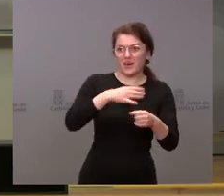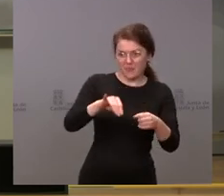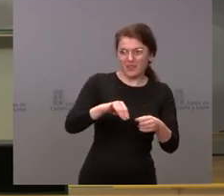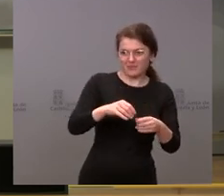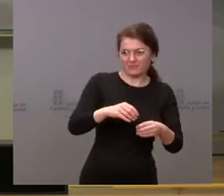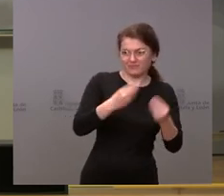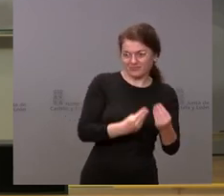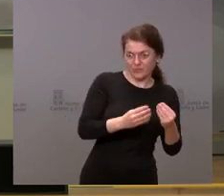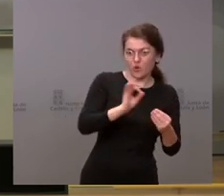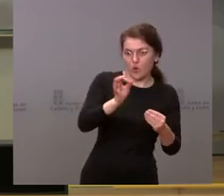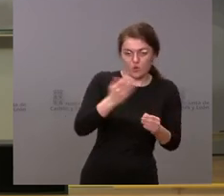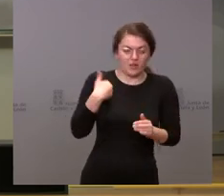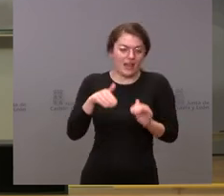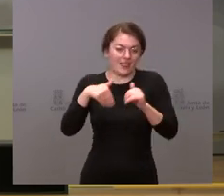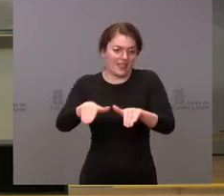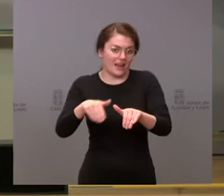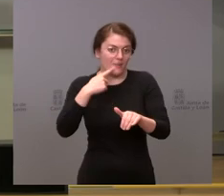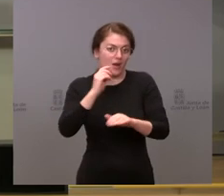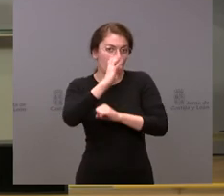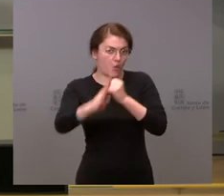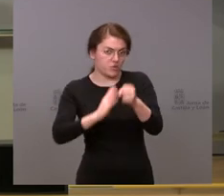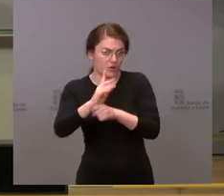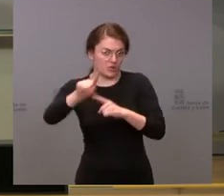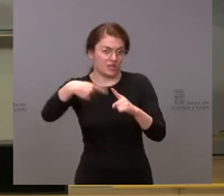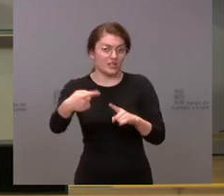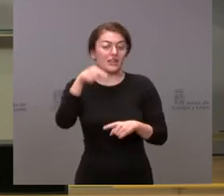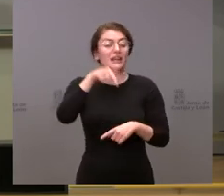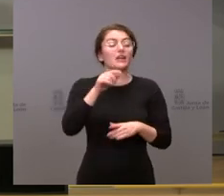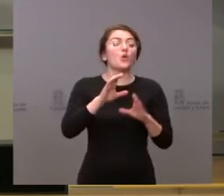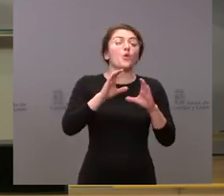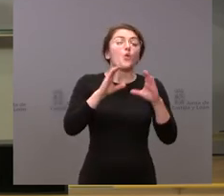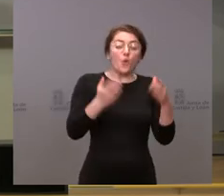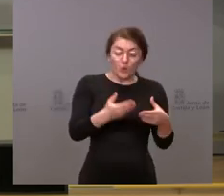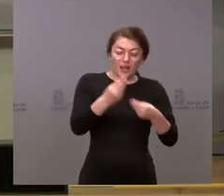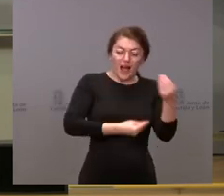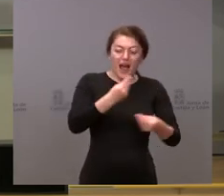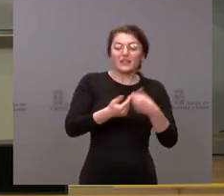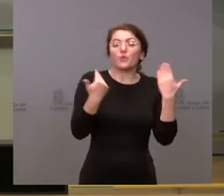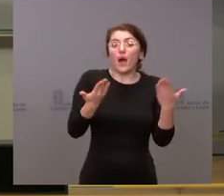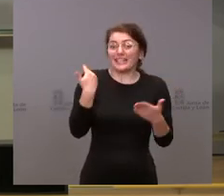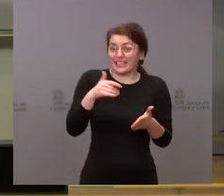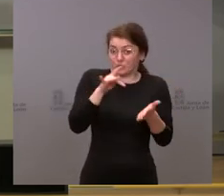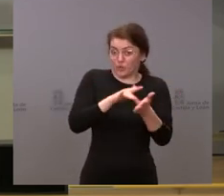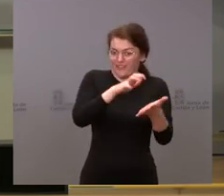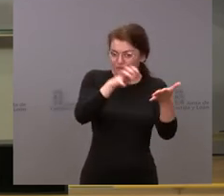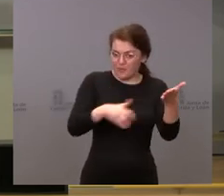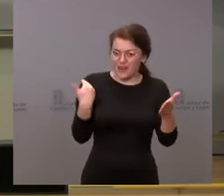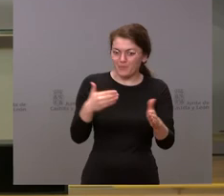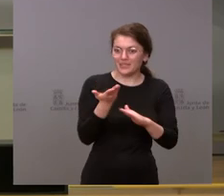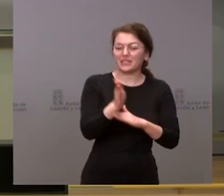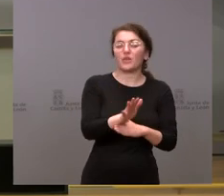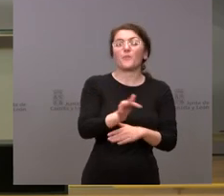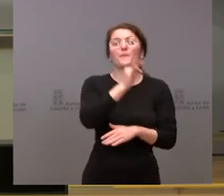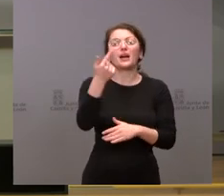cuáles serán los siguientes pasos que se darán desde la junta después de haber presentado este informe con alegaciones y también si nos puede cifrar cuantas alegaciones